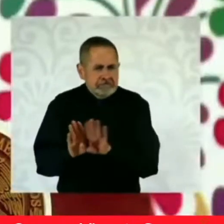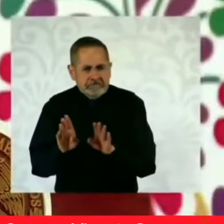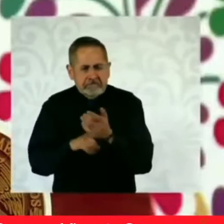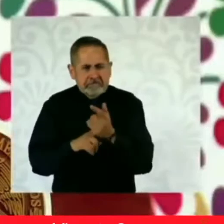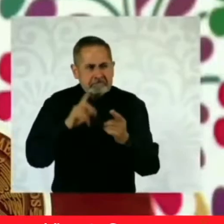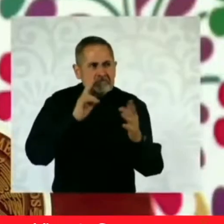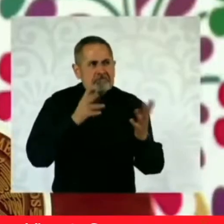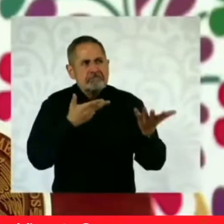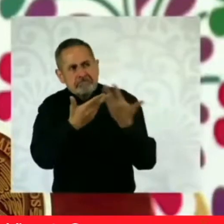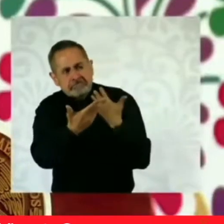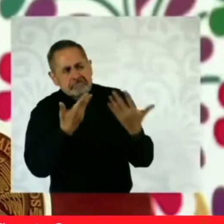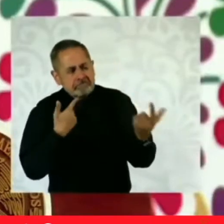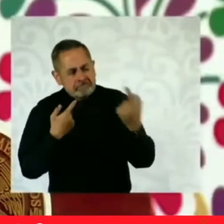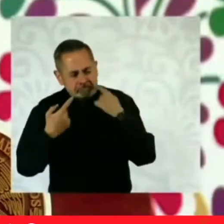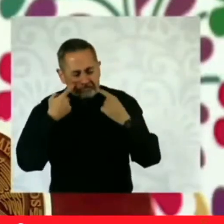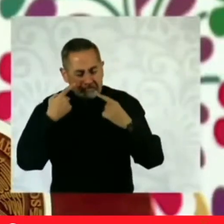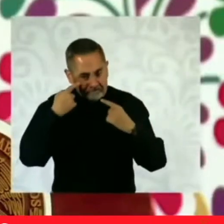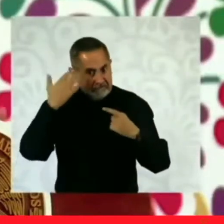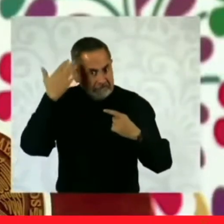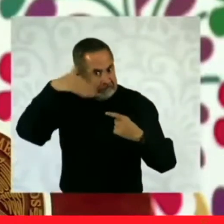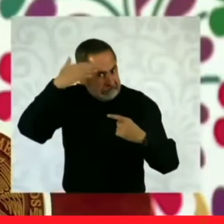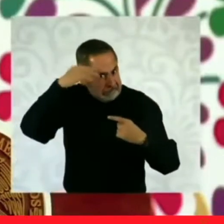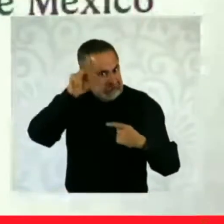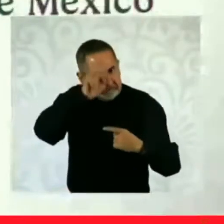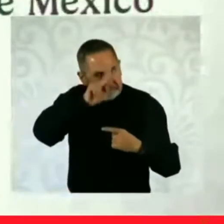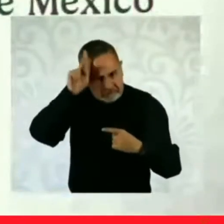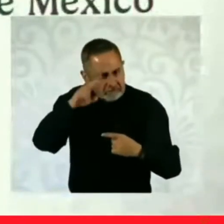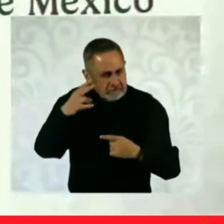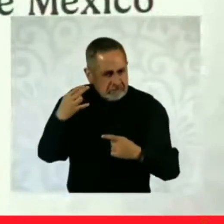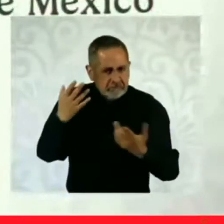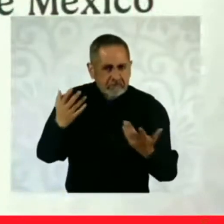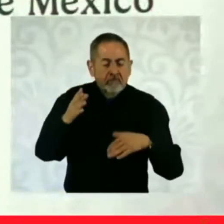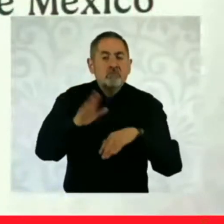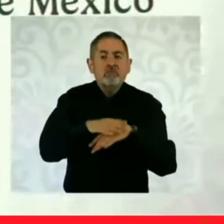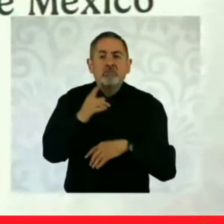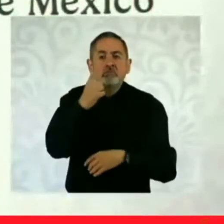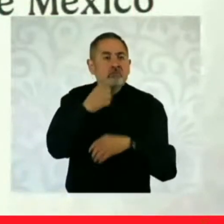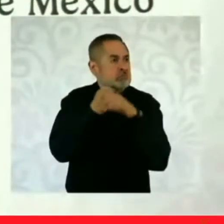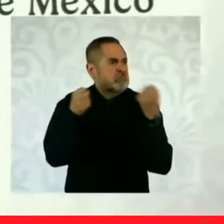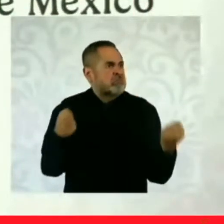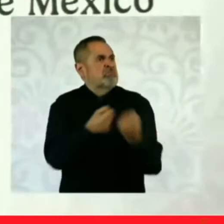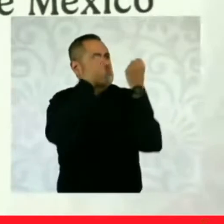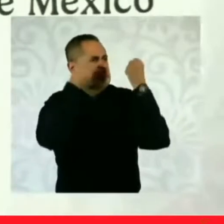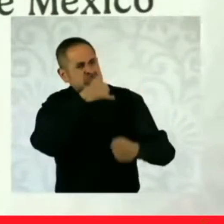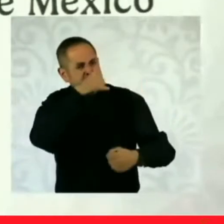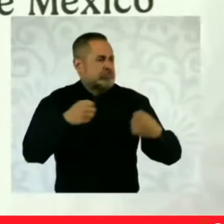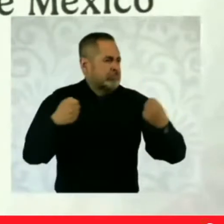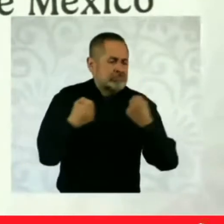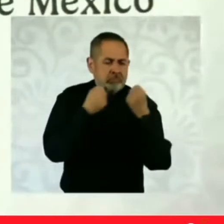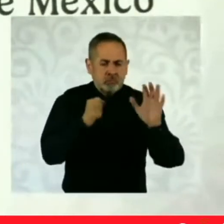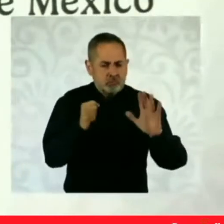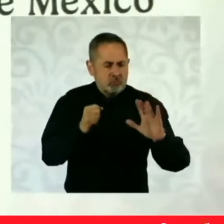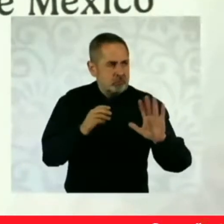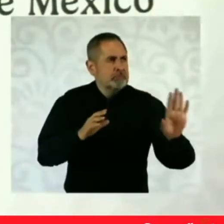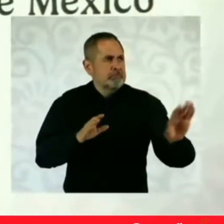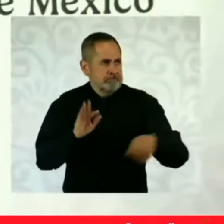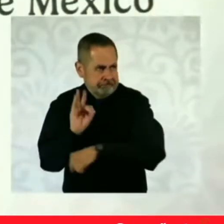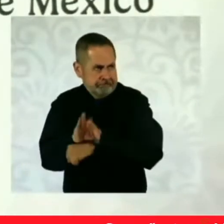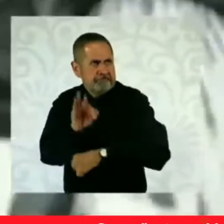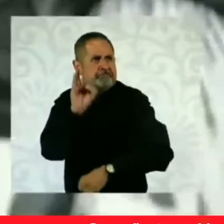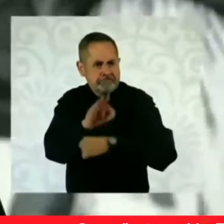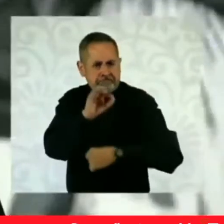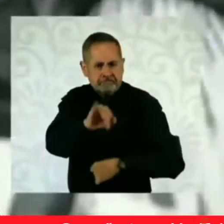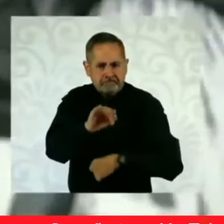tengamos que establecer, porque nuestra prioridad pues es la no confrontación, la defensa de nuestra soberanía y de las y los